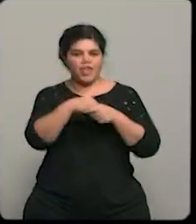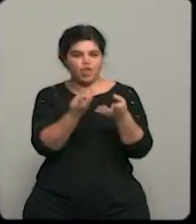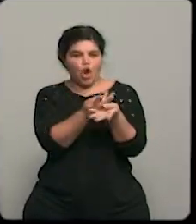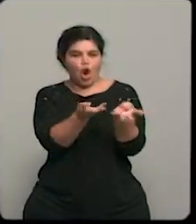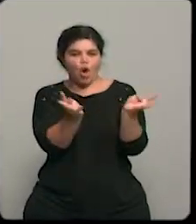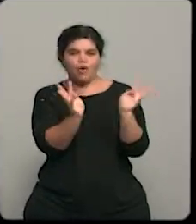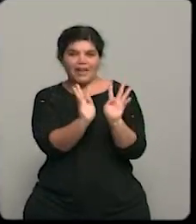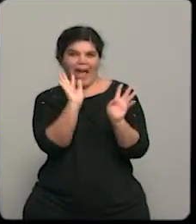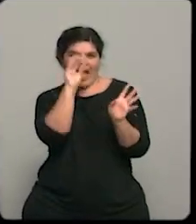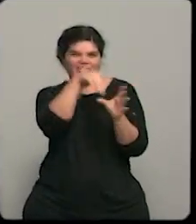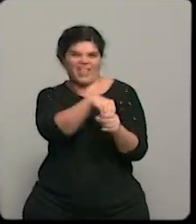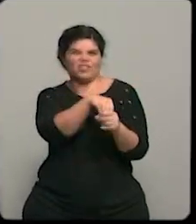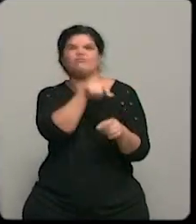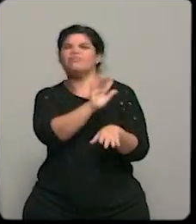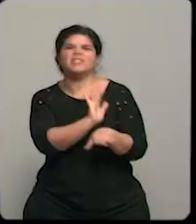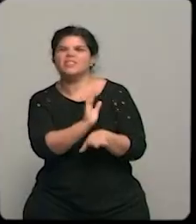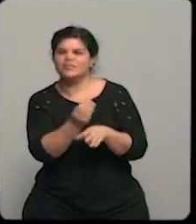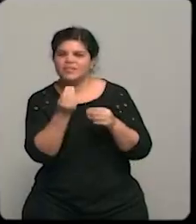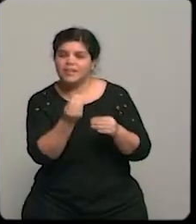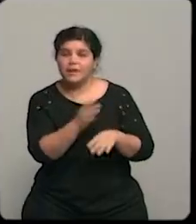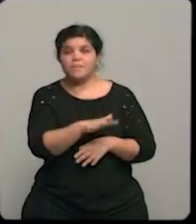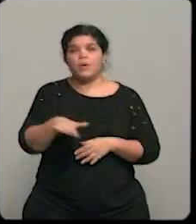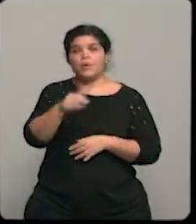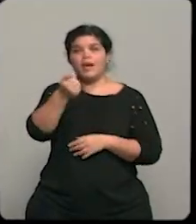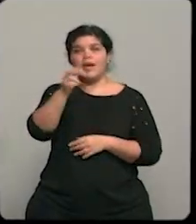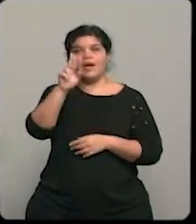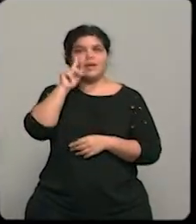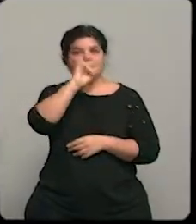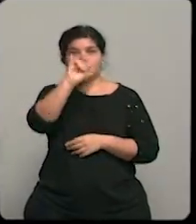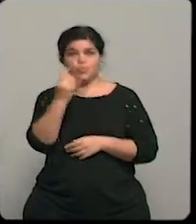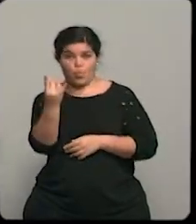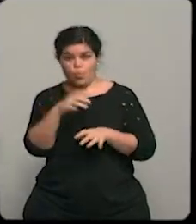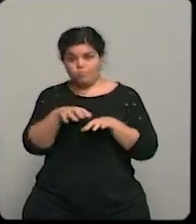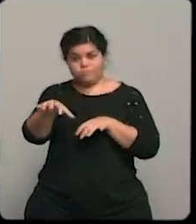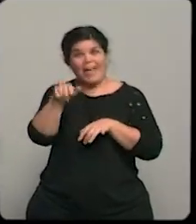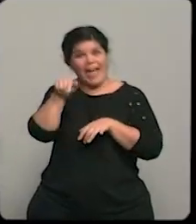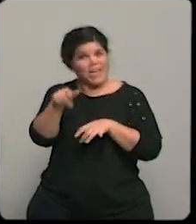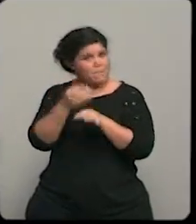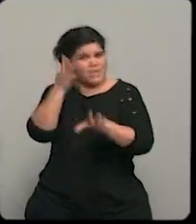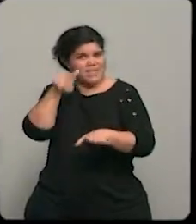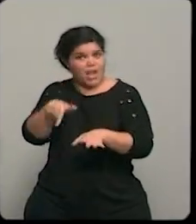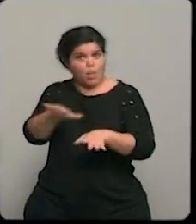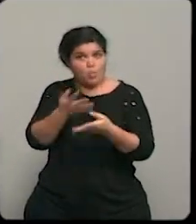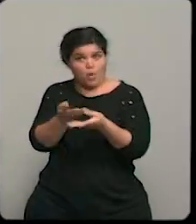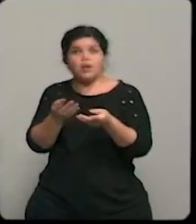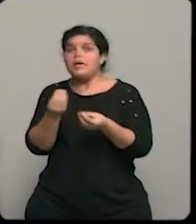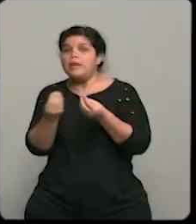porque no nos dan las dimensiones, lo hemos hecho en el espacio Arizu, que se presta ideal para esto. El público se sienta en medio de los músicos. Qué lindo. Armamos la